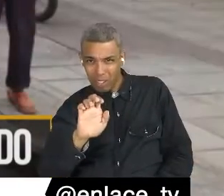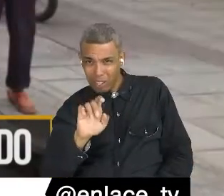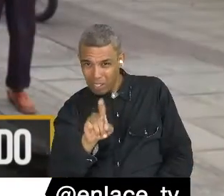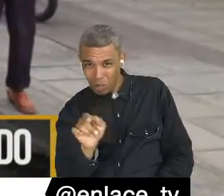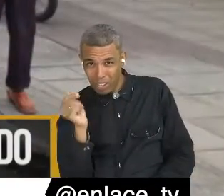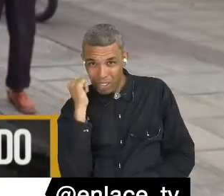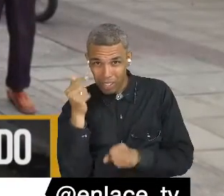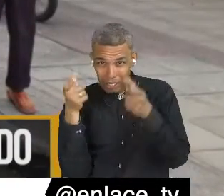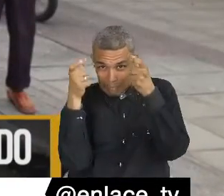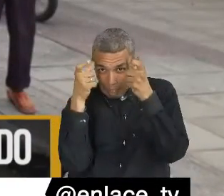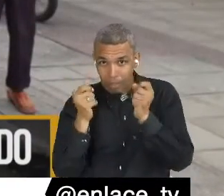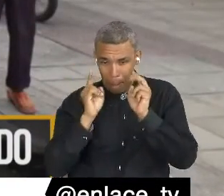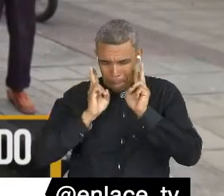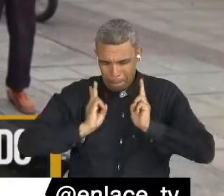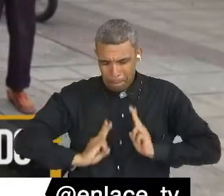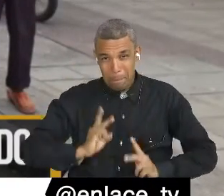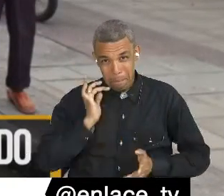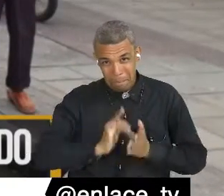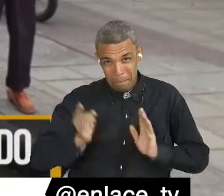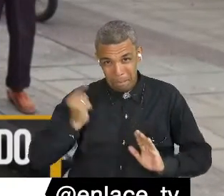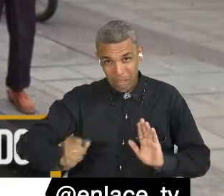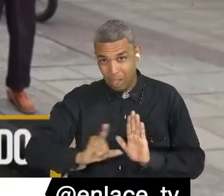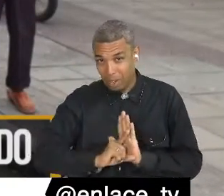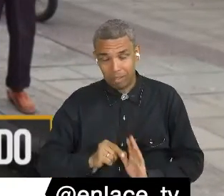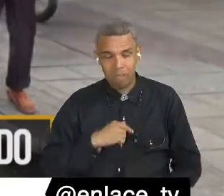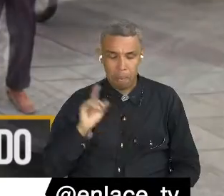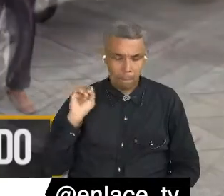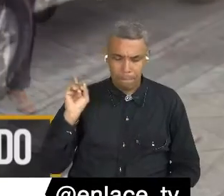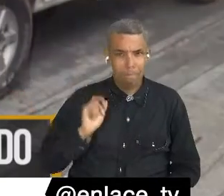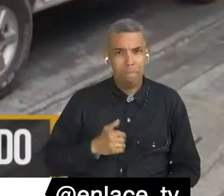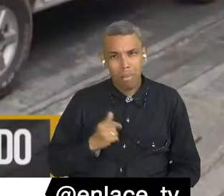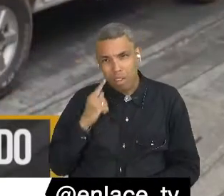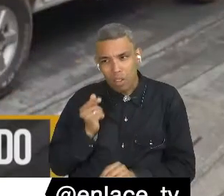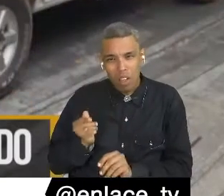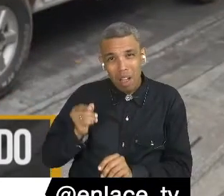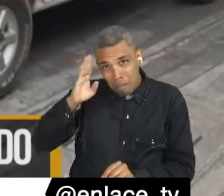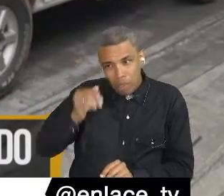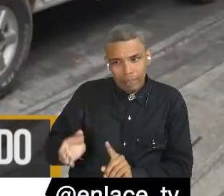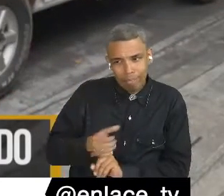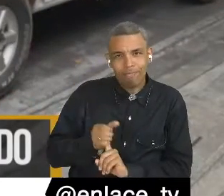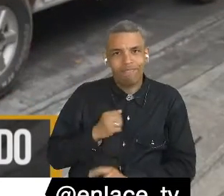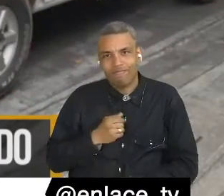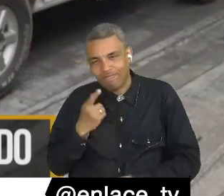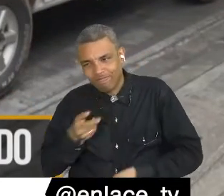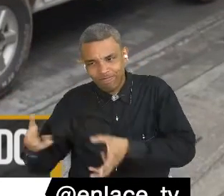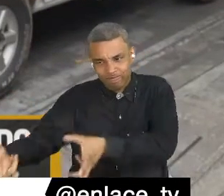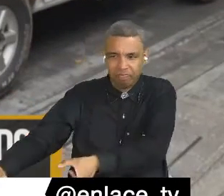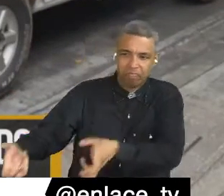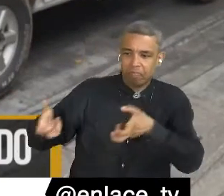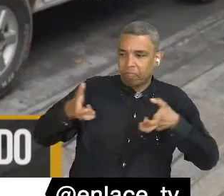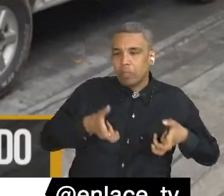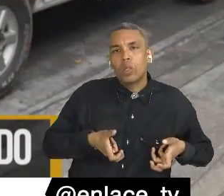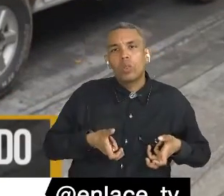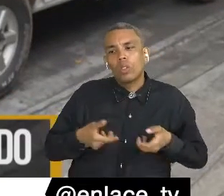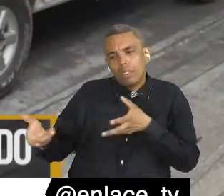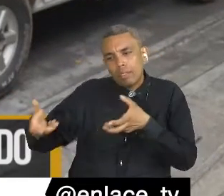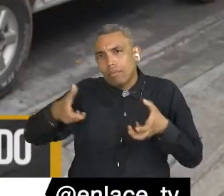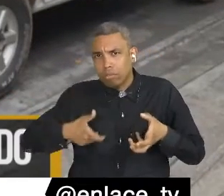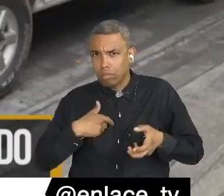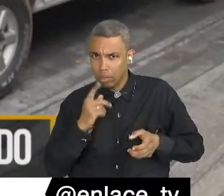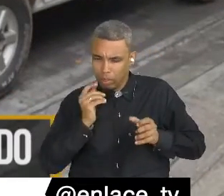sin las mínimas medidas de salubridad. La carne fue puesta a estudios por parte de la Secretaría de Salud y se determinó que no era apta para